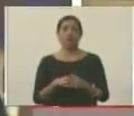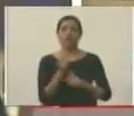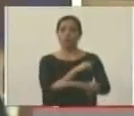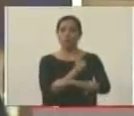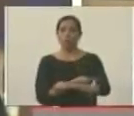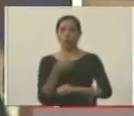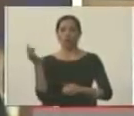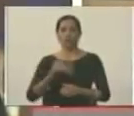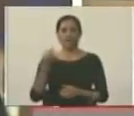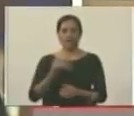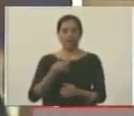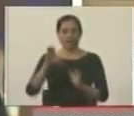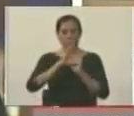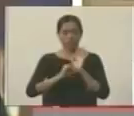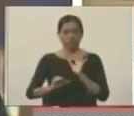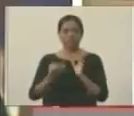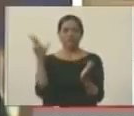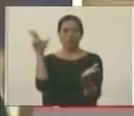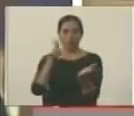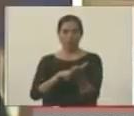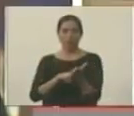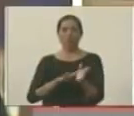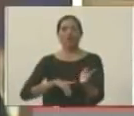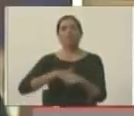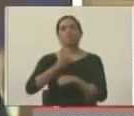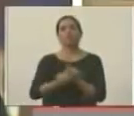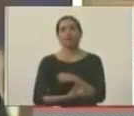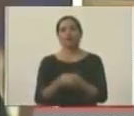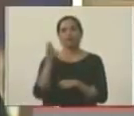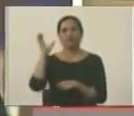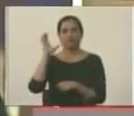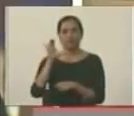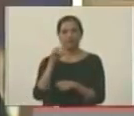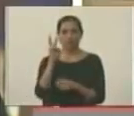allí, constituyente, se aprobó el Plan de la Patria